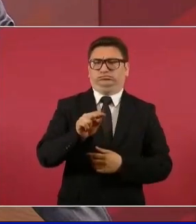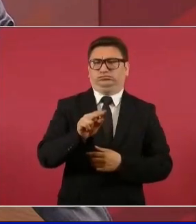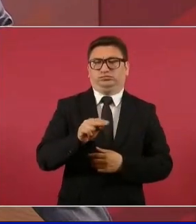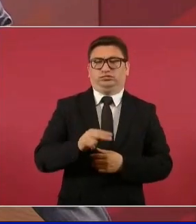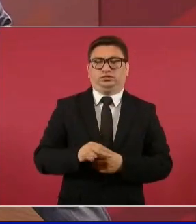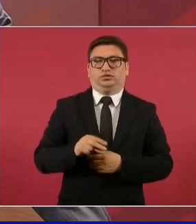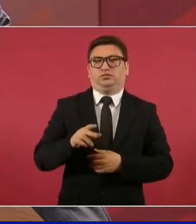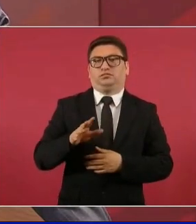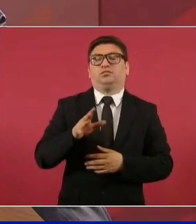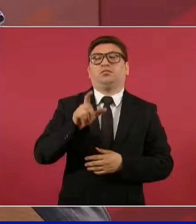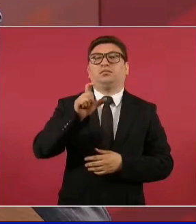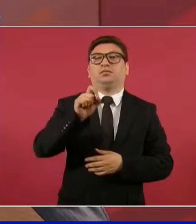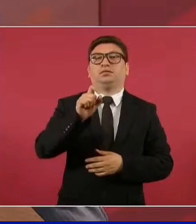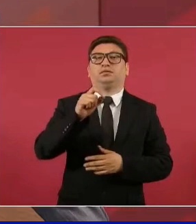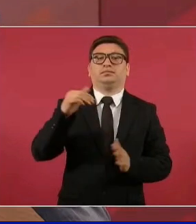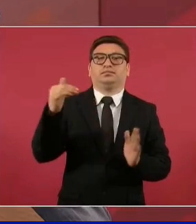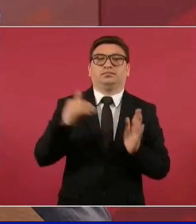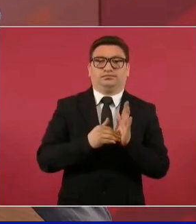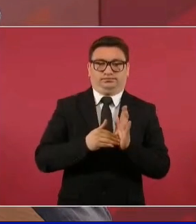de